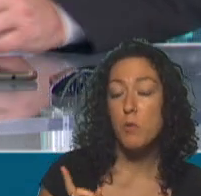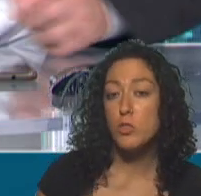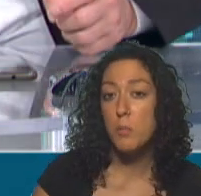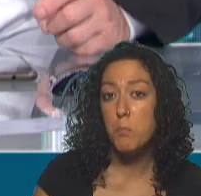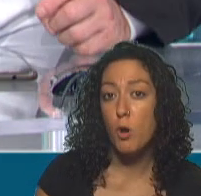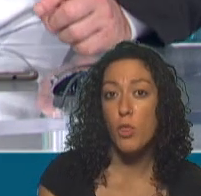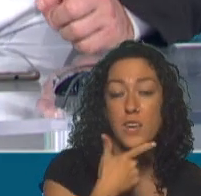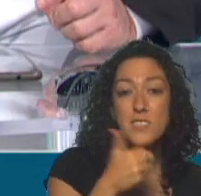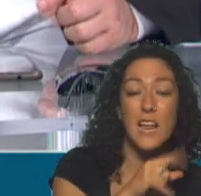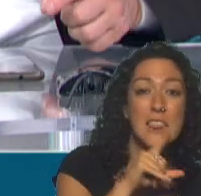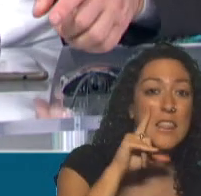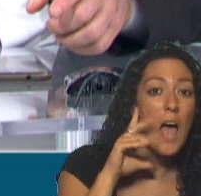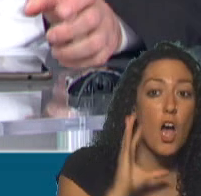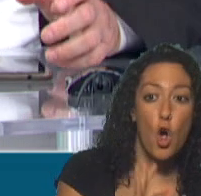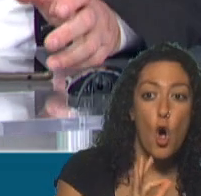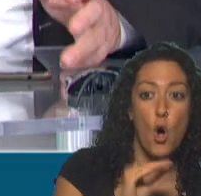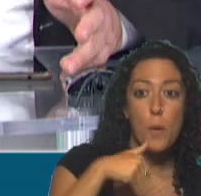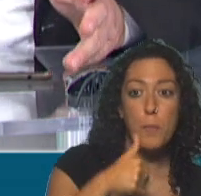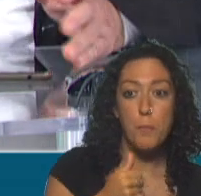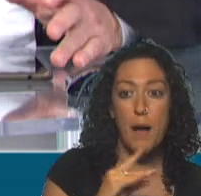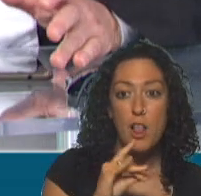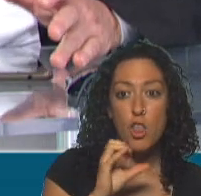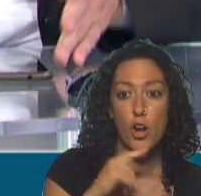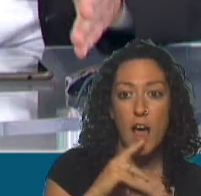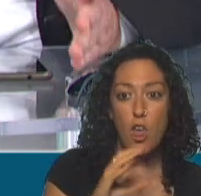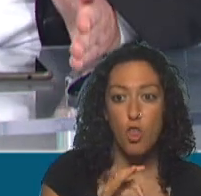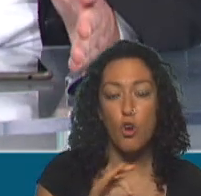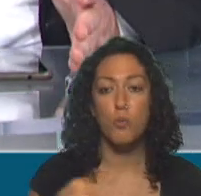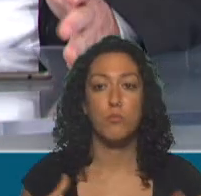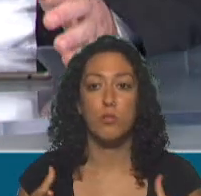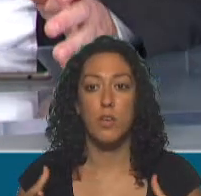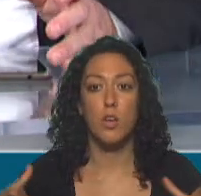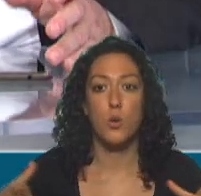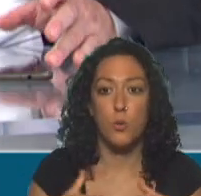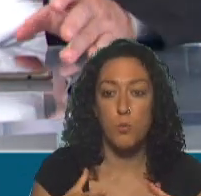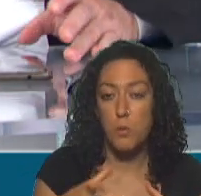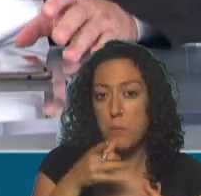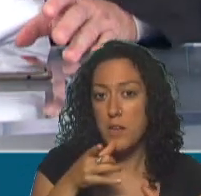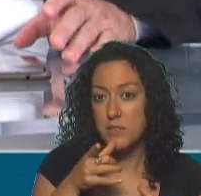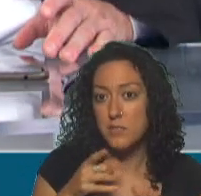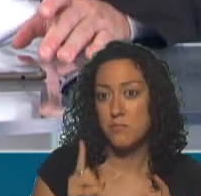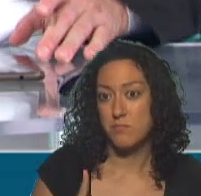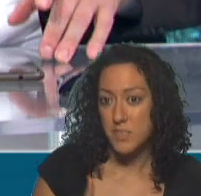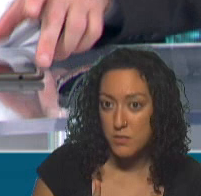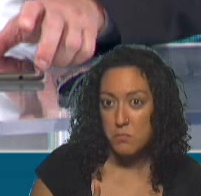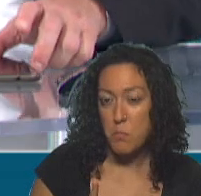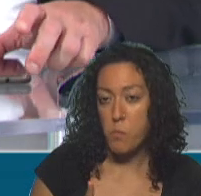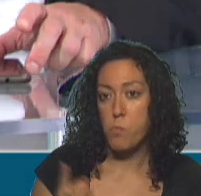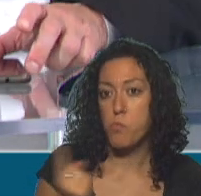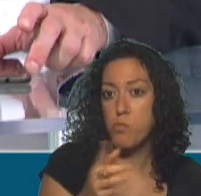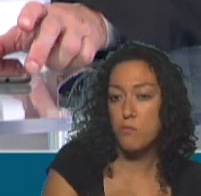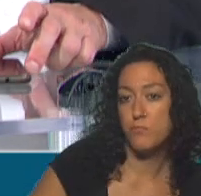un referente del Pulof de Cuyamén, en el cual estaba Santiago Maldonado cuando se produjo